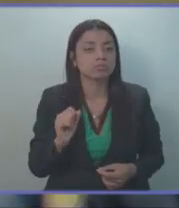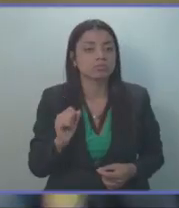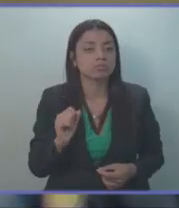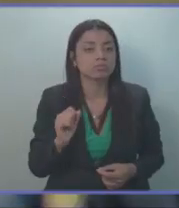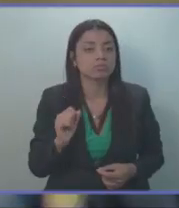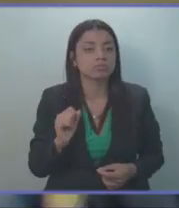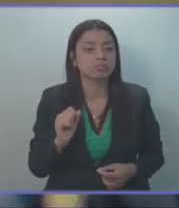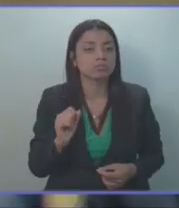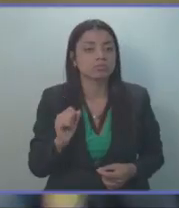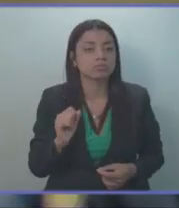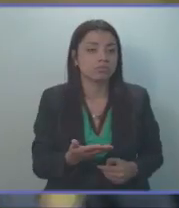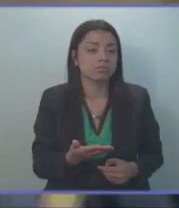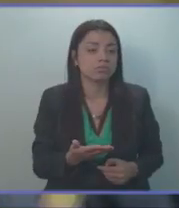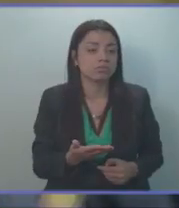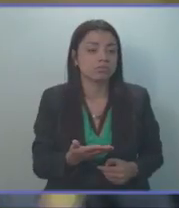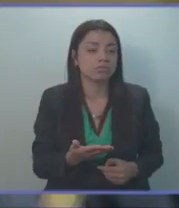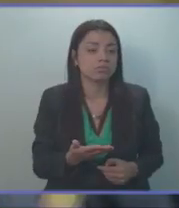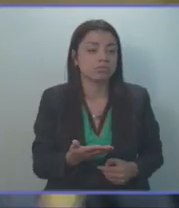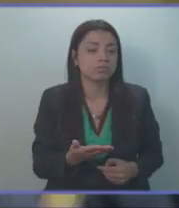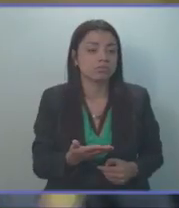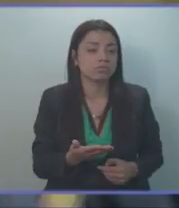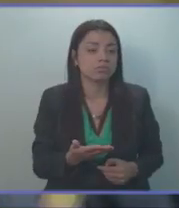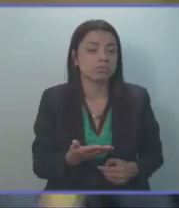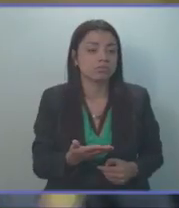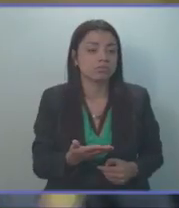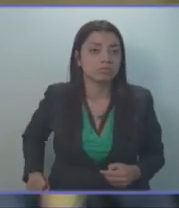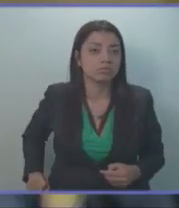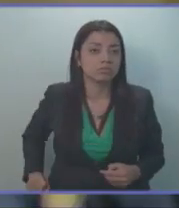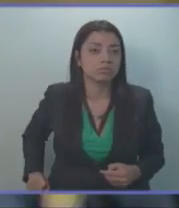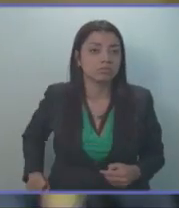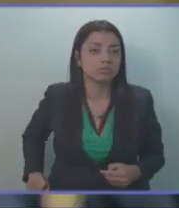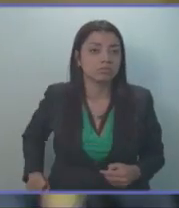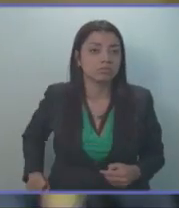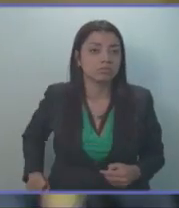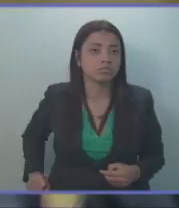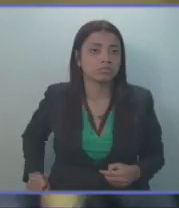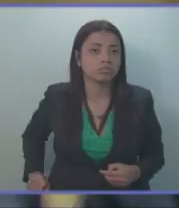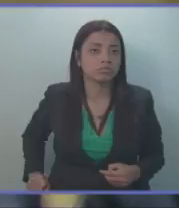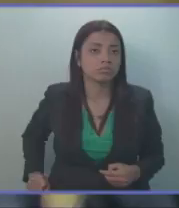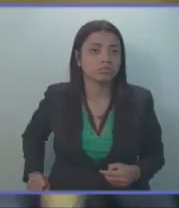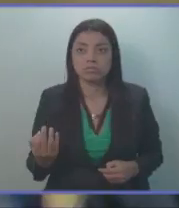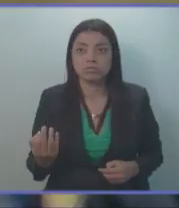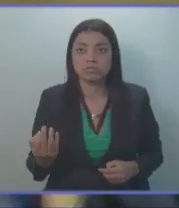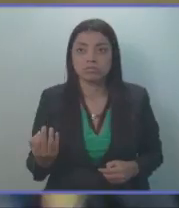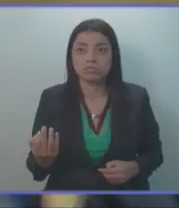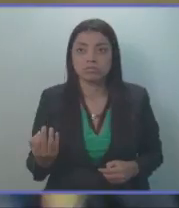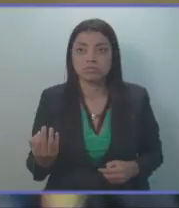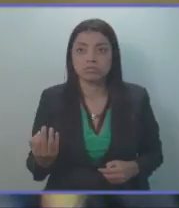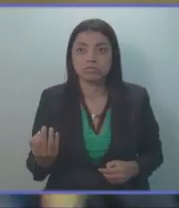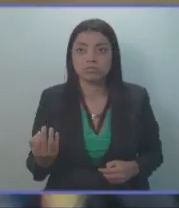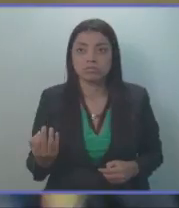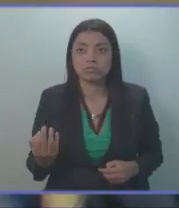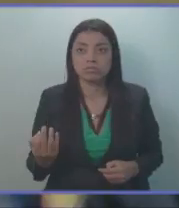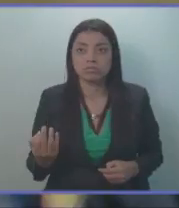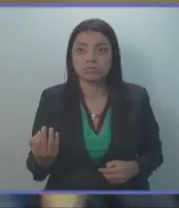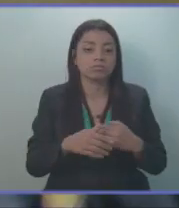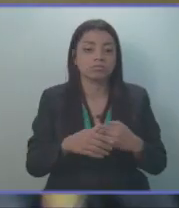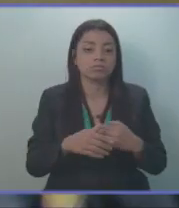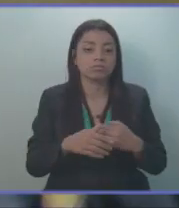almacenado en El Salvador y la necesidad de destinar la donación